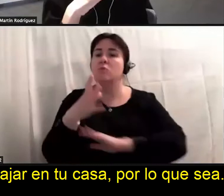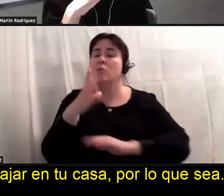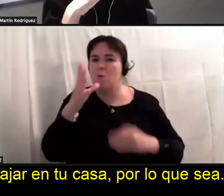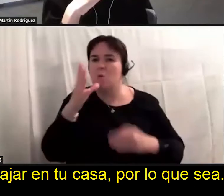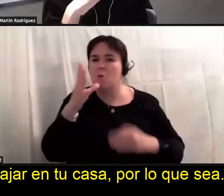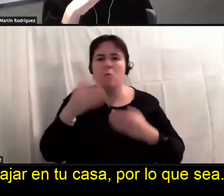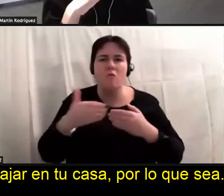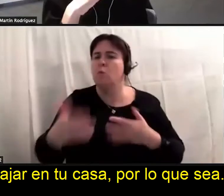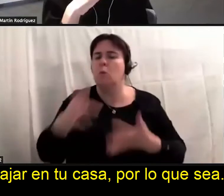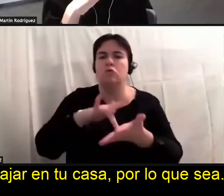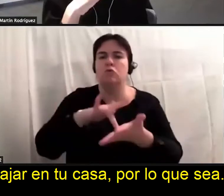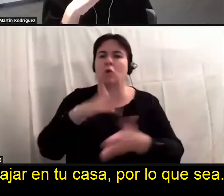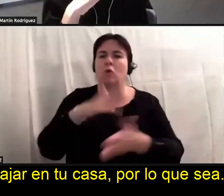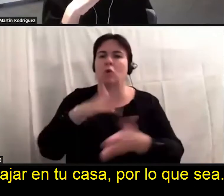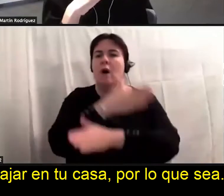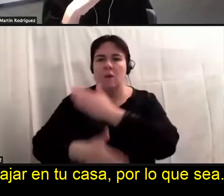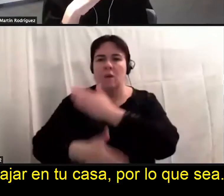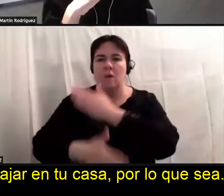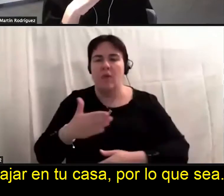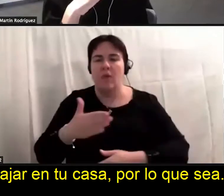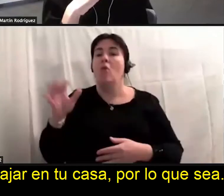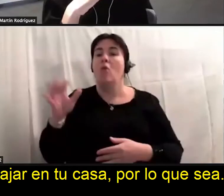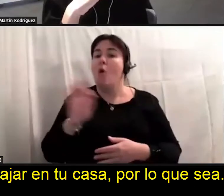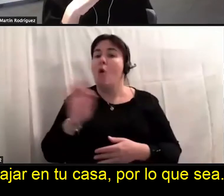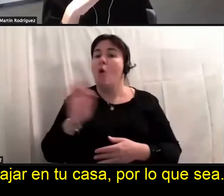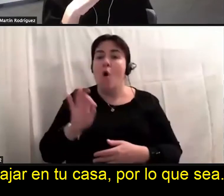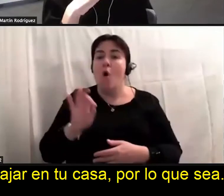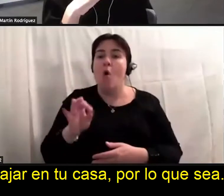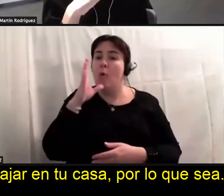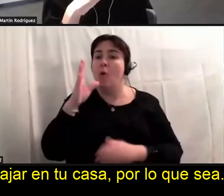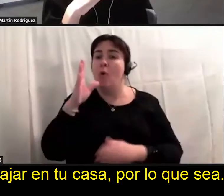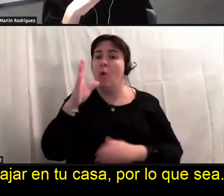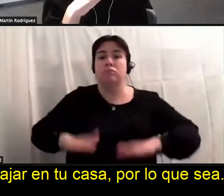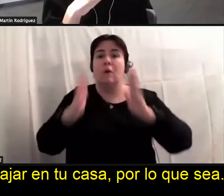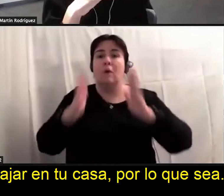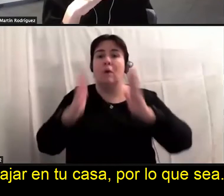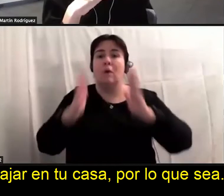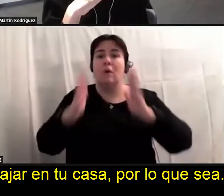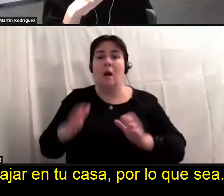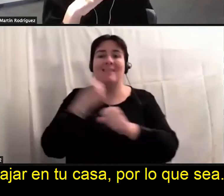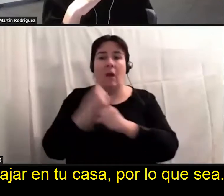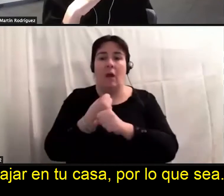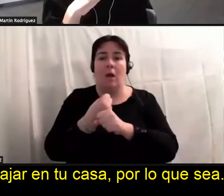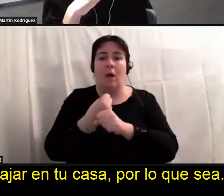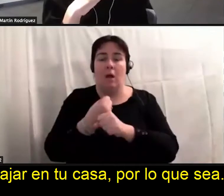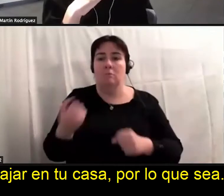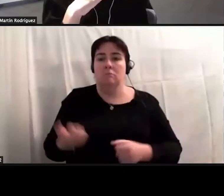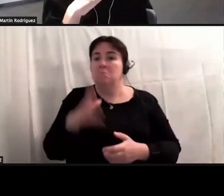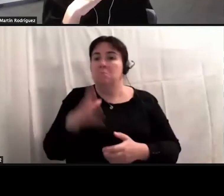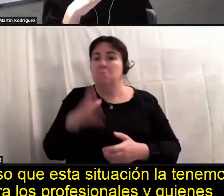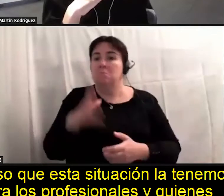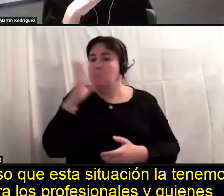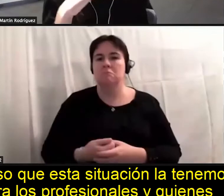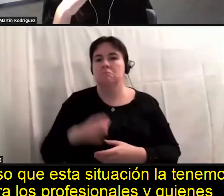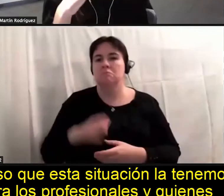discapacidad sobrevenida, porque te tengas que quedar a trabajar en tu casa, por lo que sea. Es decir,